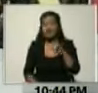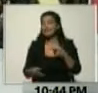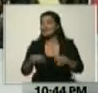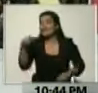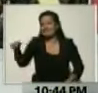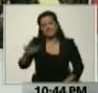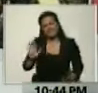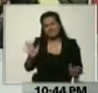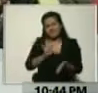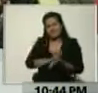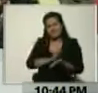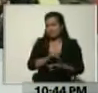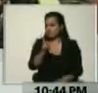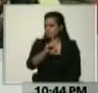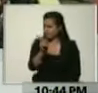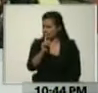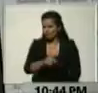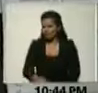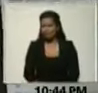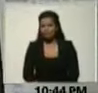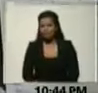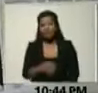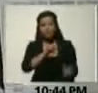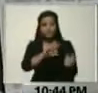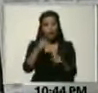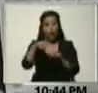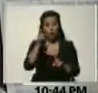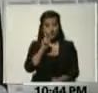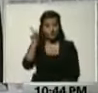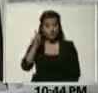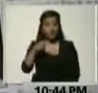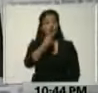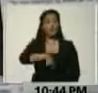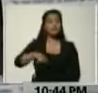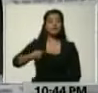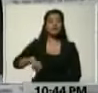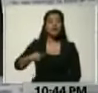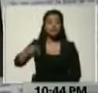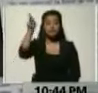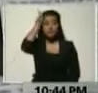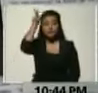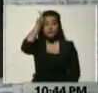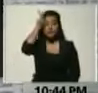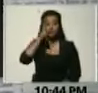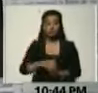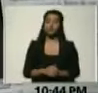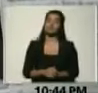Y está, pues, para que usted vea cómo se juntan ellos. El presidente de Perú,